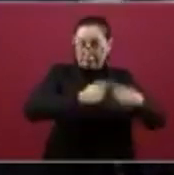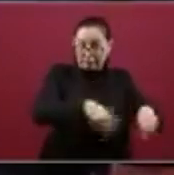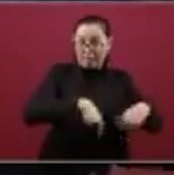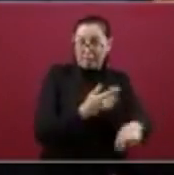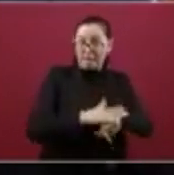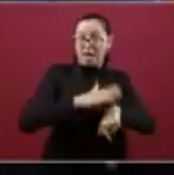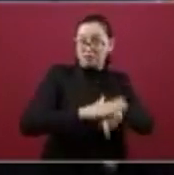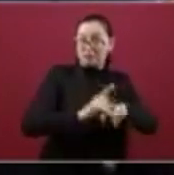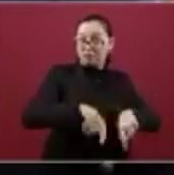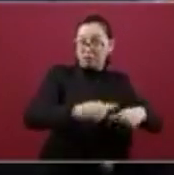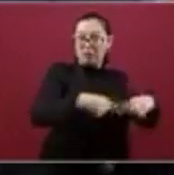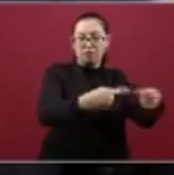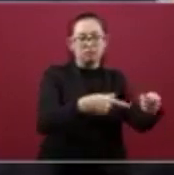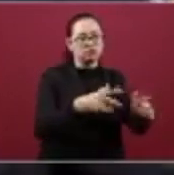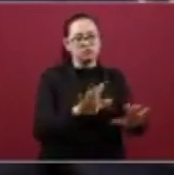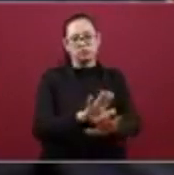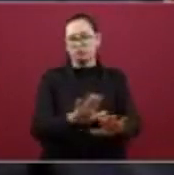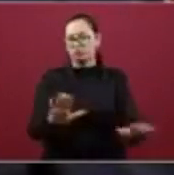porque